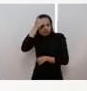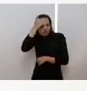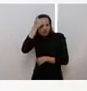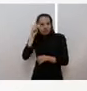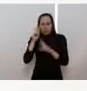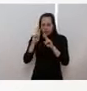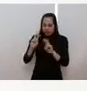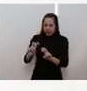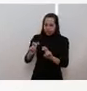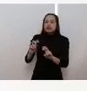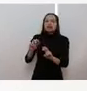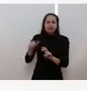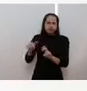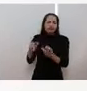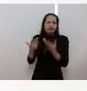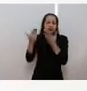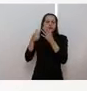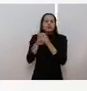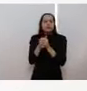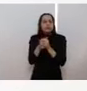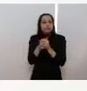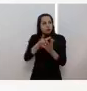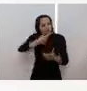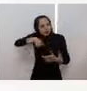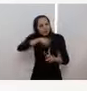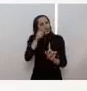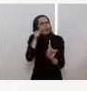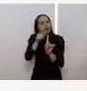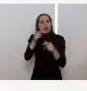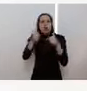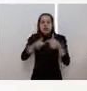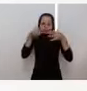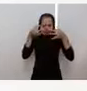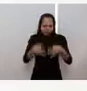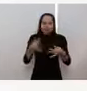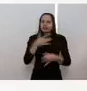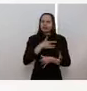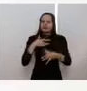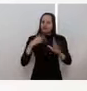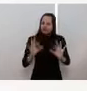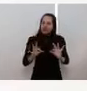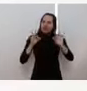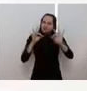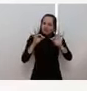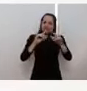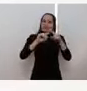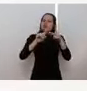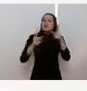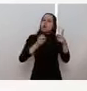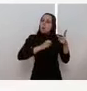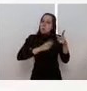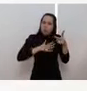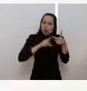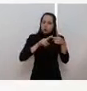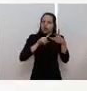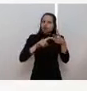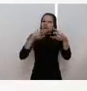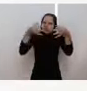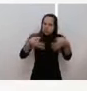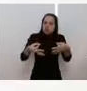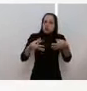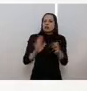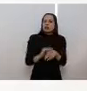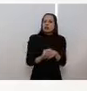nuestro objeto como les decía es brindar la salud obviamente estamos hablando de calidad de oportunidad de seguridad y